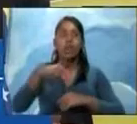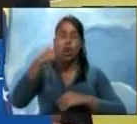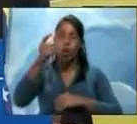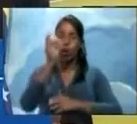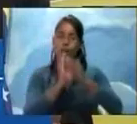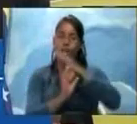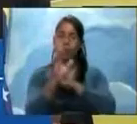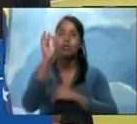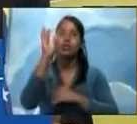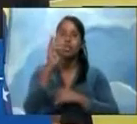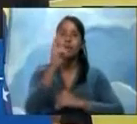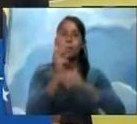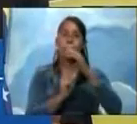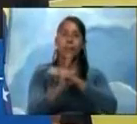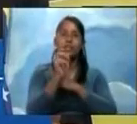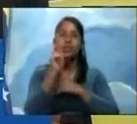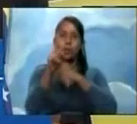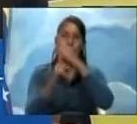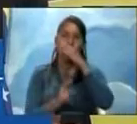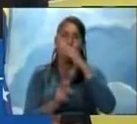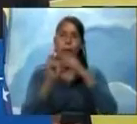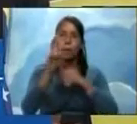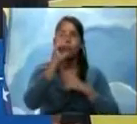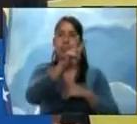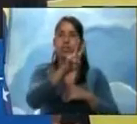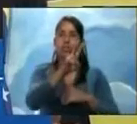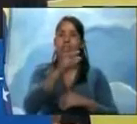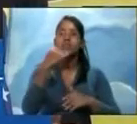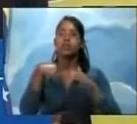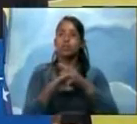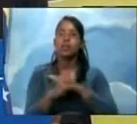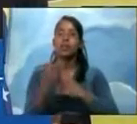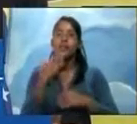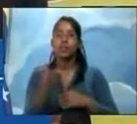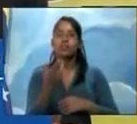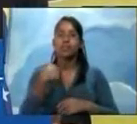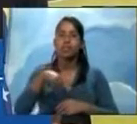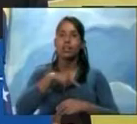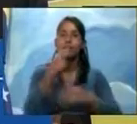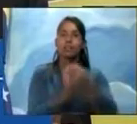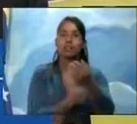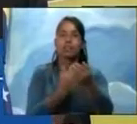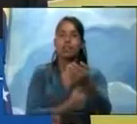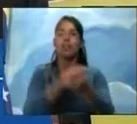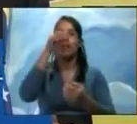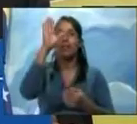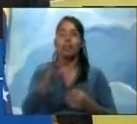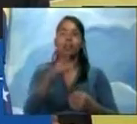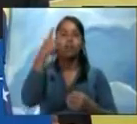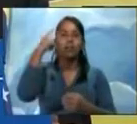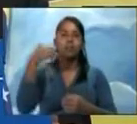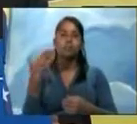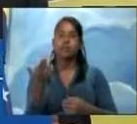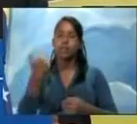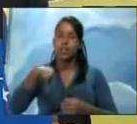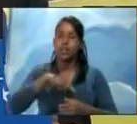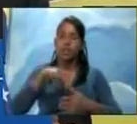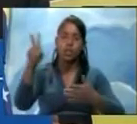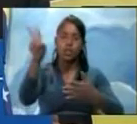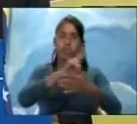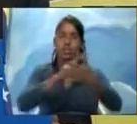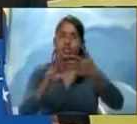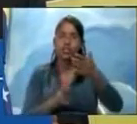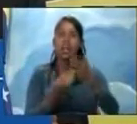el capítulo 7, versos 1 al 22. Vamos a pedirle a nuestro hermano, el pastor Levi, para que nos lea